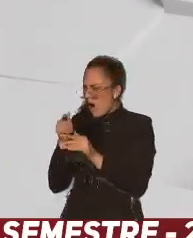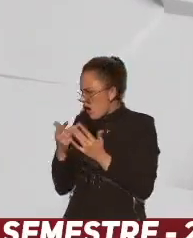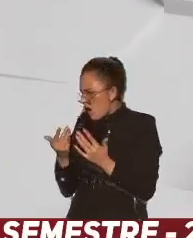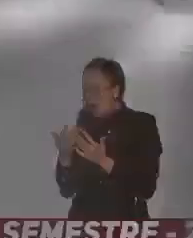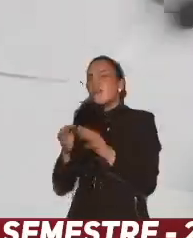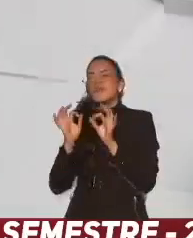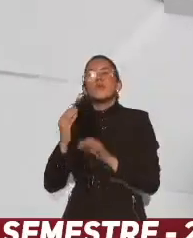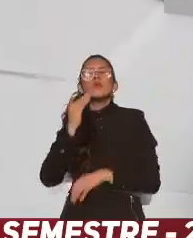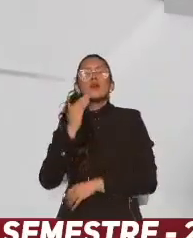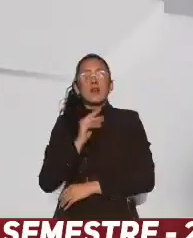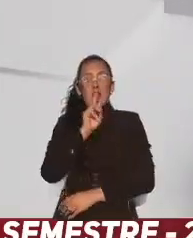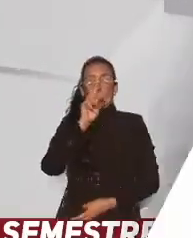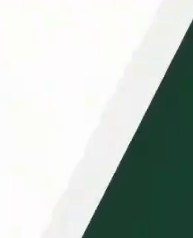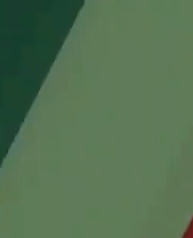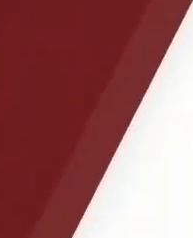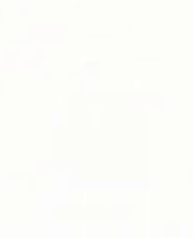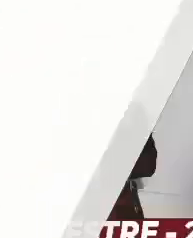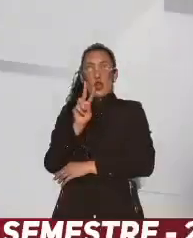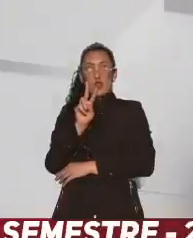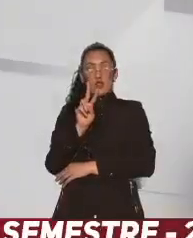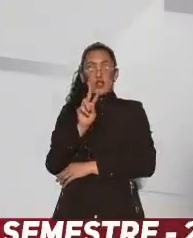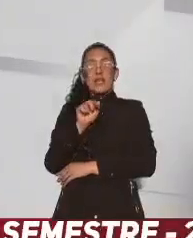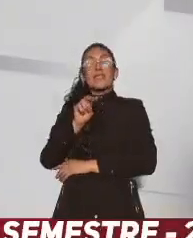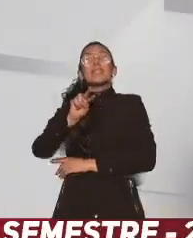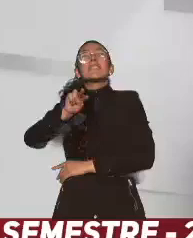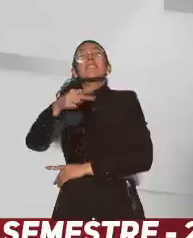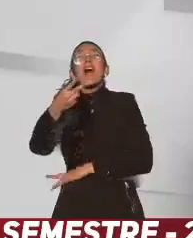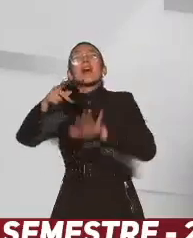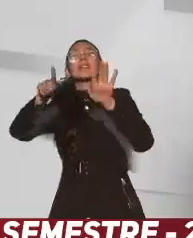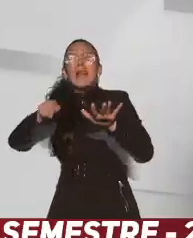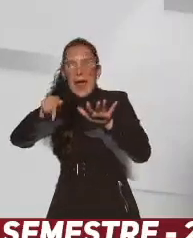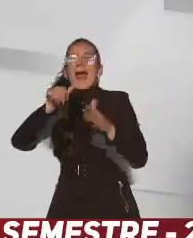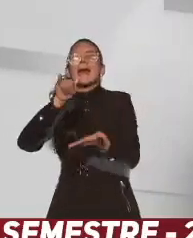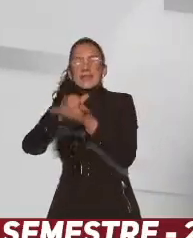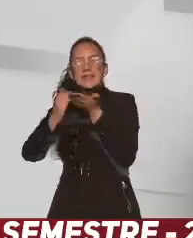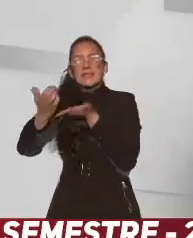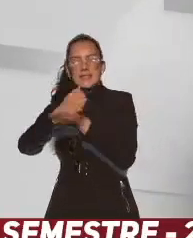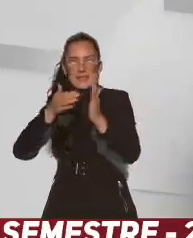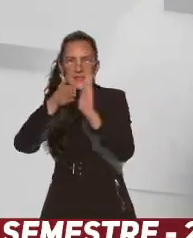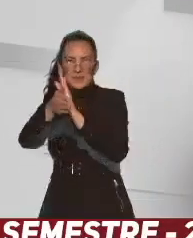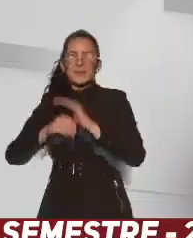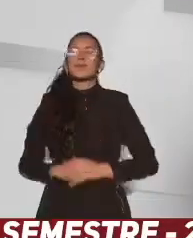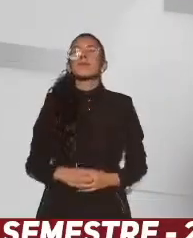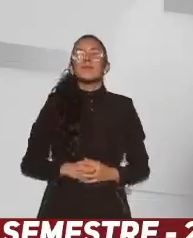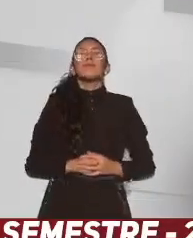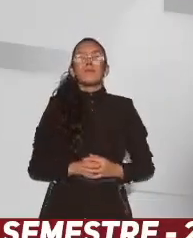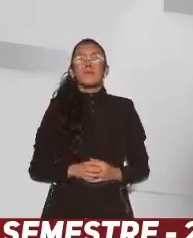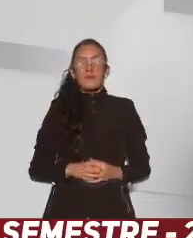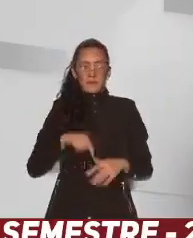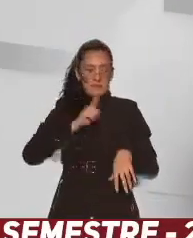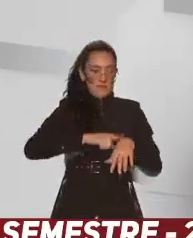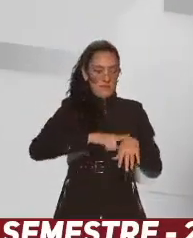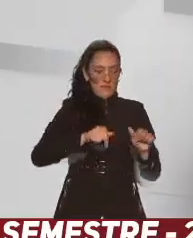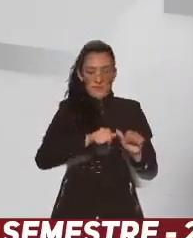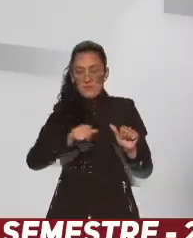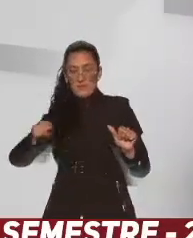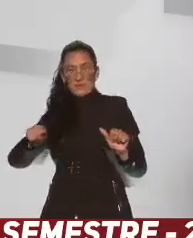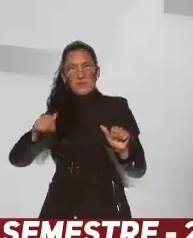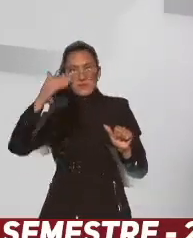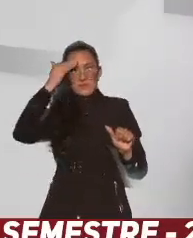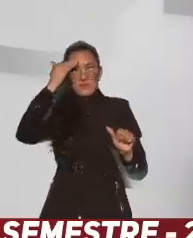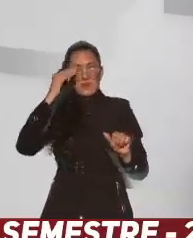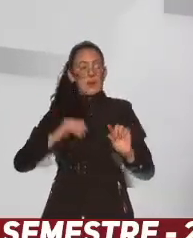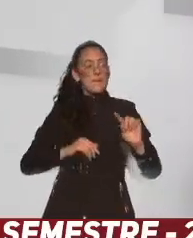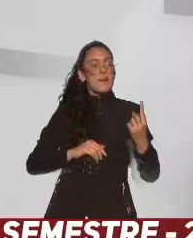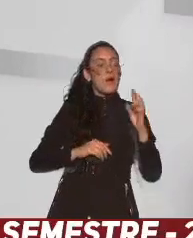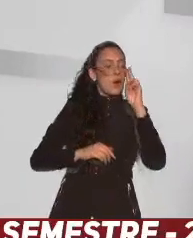2022. Jefatura de Estado Mayor Generador de Fuerza. Durante la gestión de esta jefatura, en el lapso comprendido del 1 de julio al 31 de diciembre